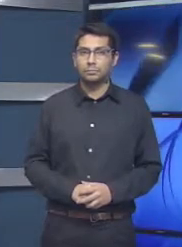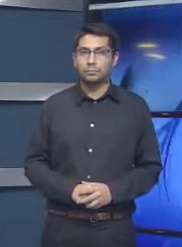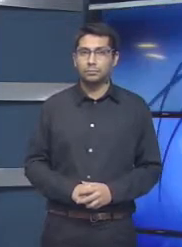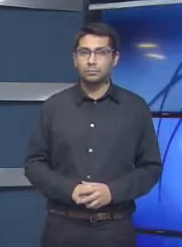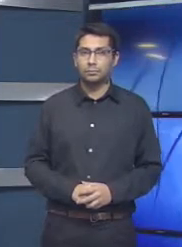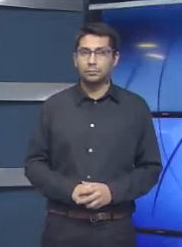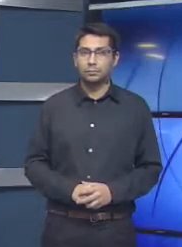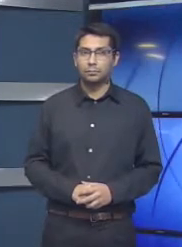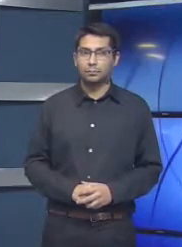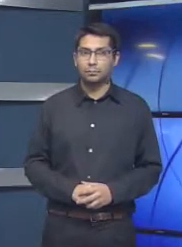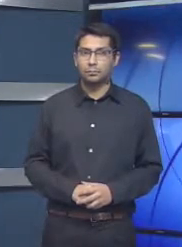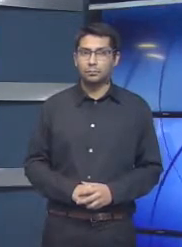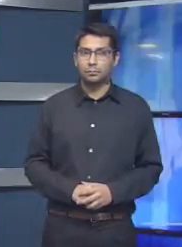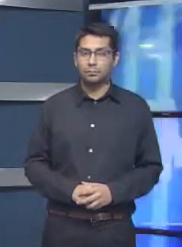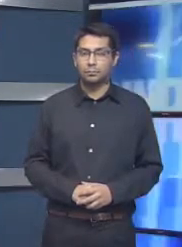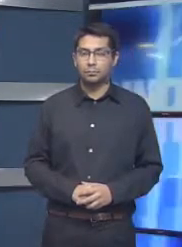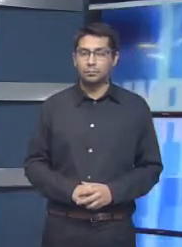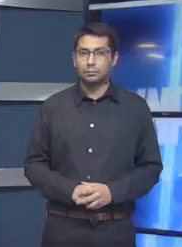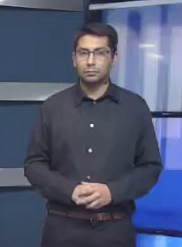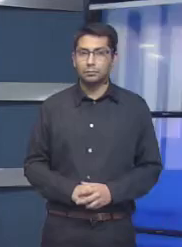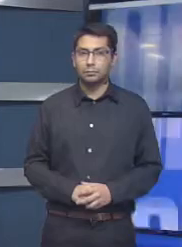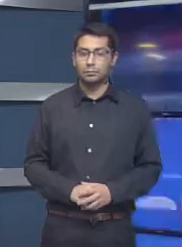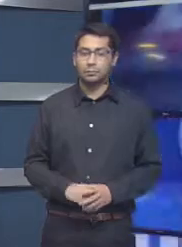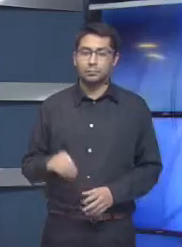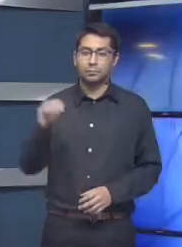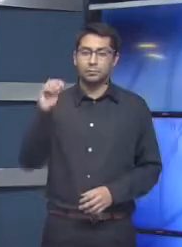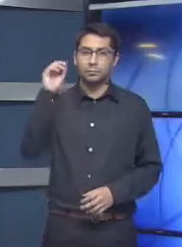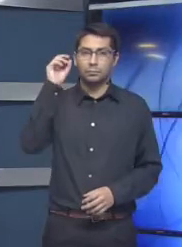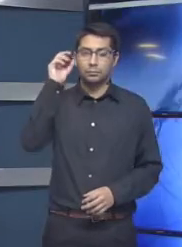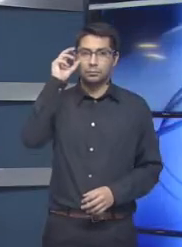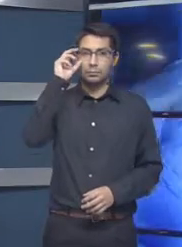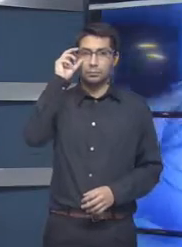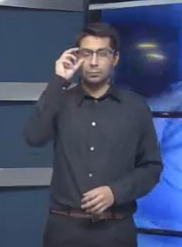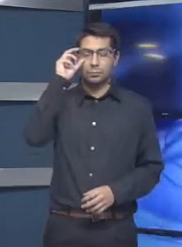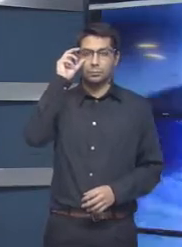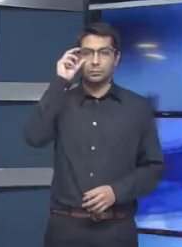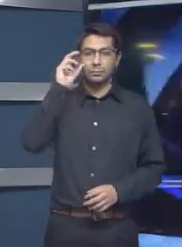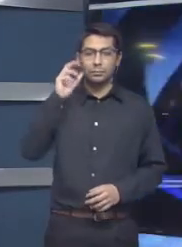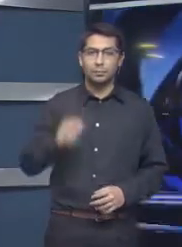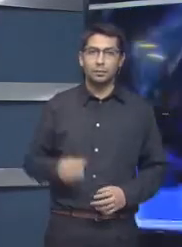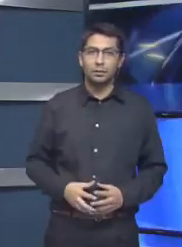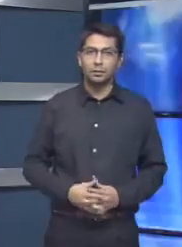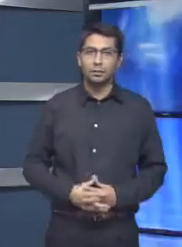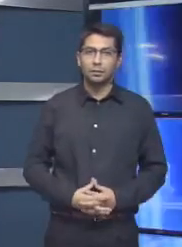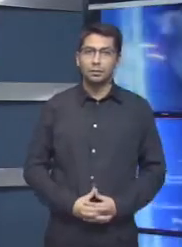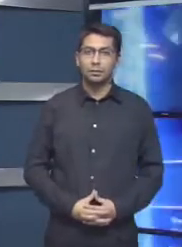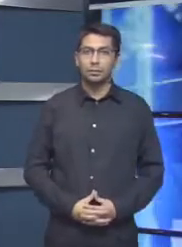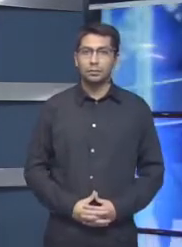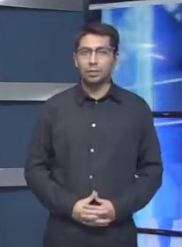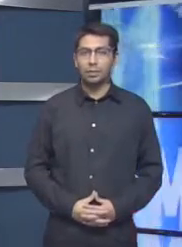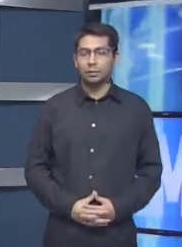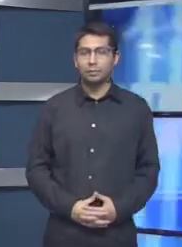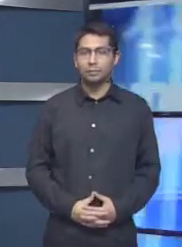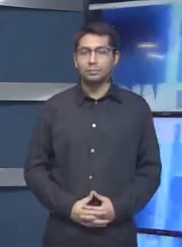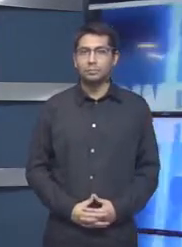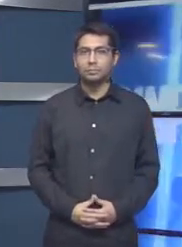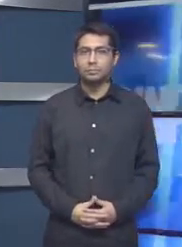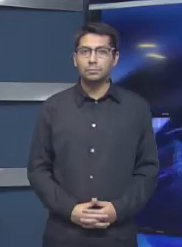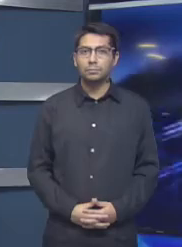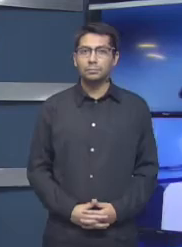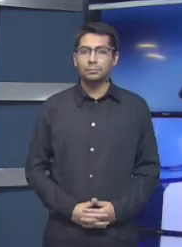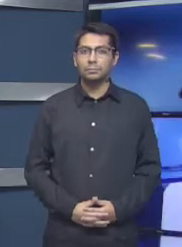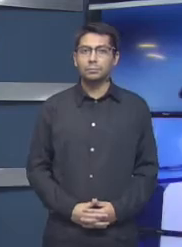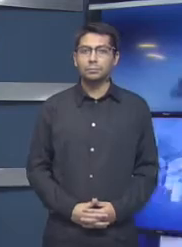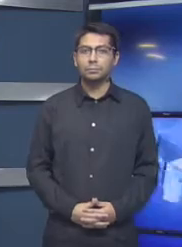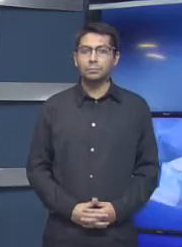mercadería es frágil, no es una mercadería común para mandarla en el transporte común, no quieren